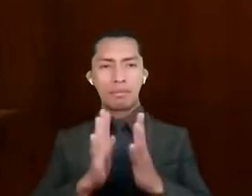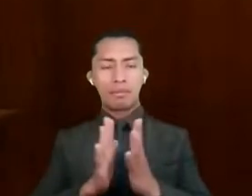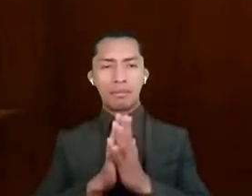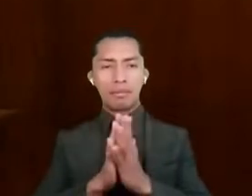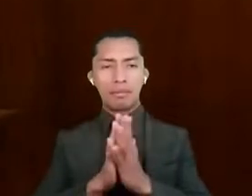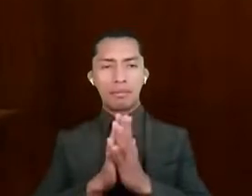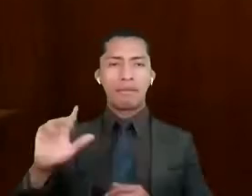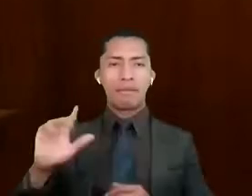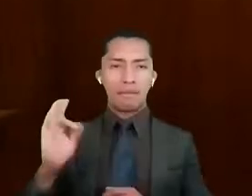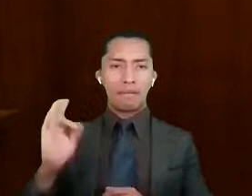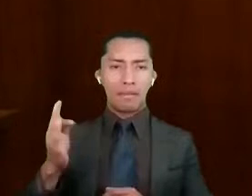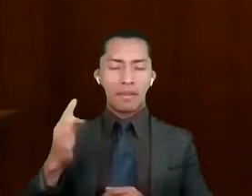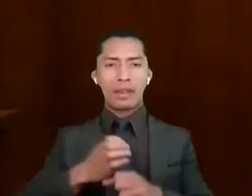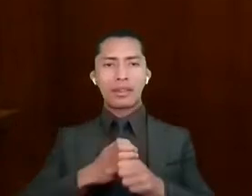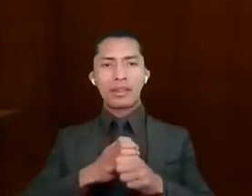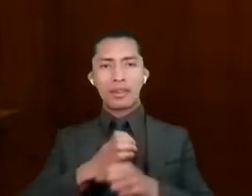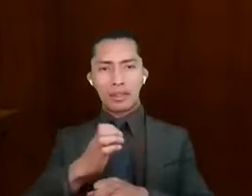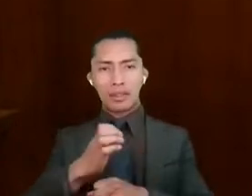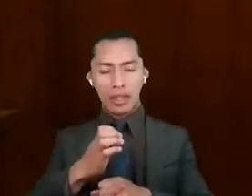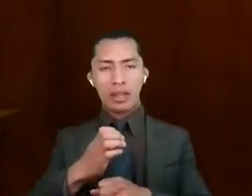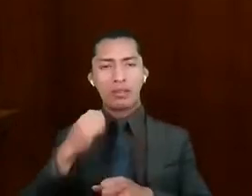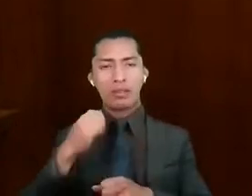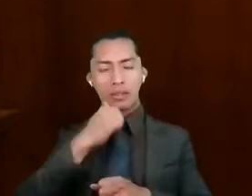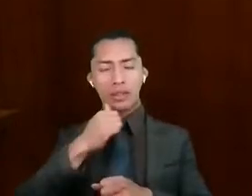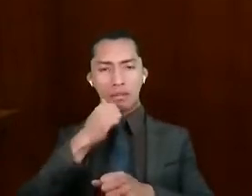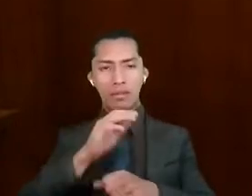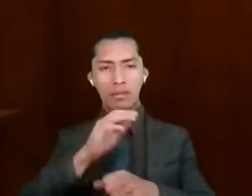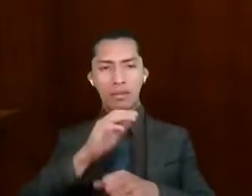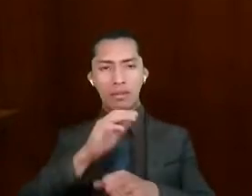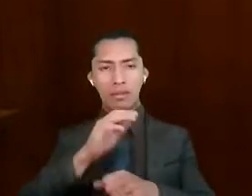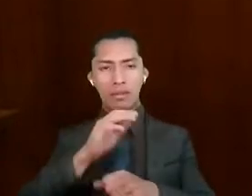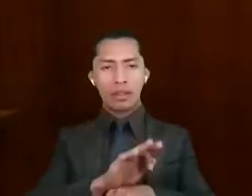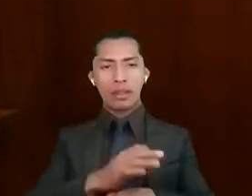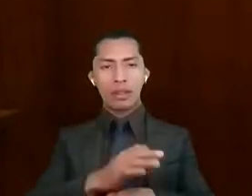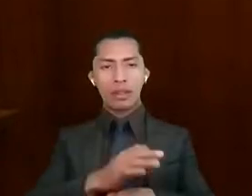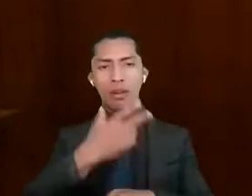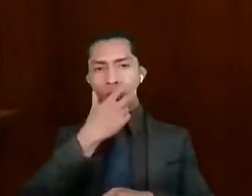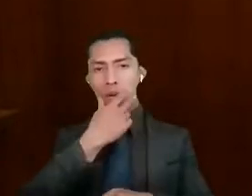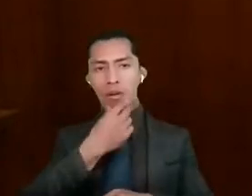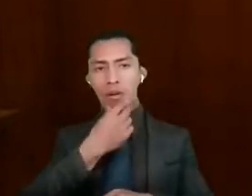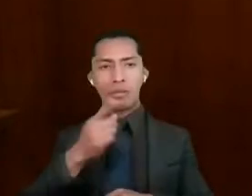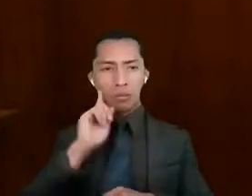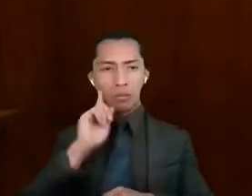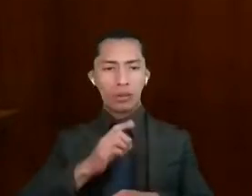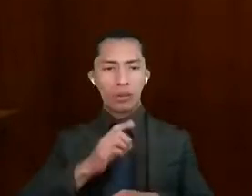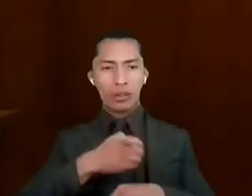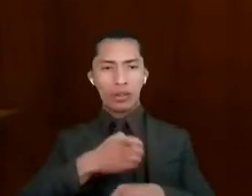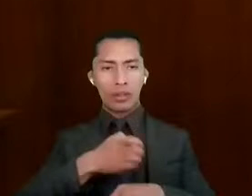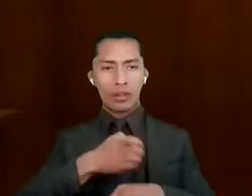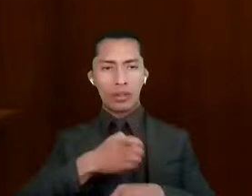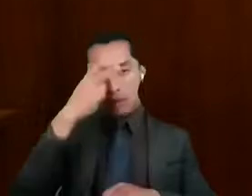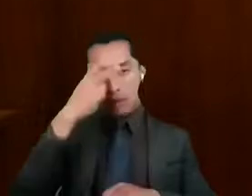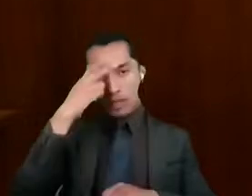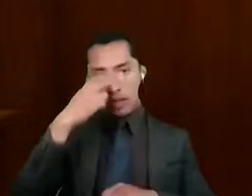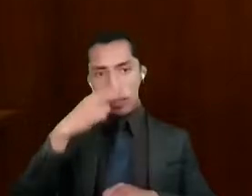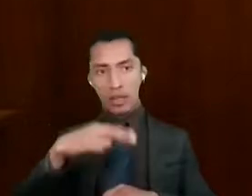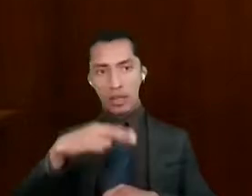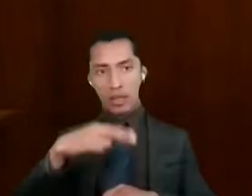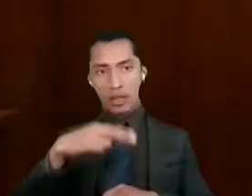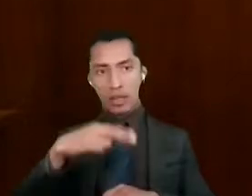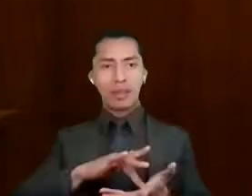estatal permanentemente en favor de las mexicanas y de los mexicanos. Esto lo agradezco